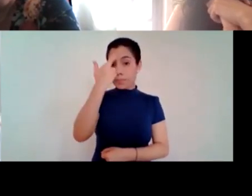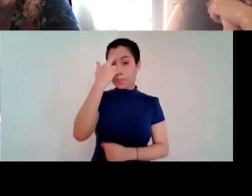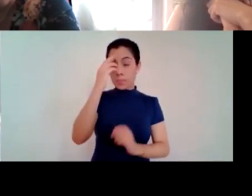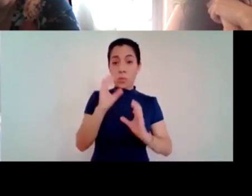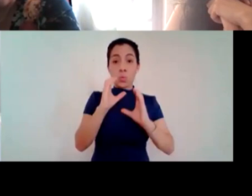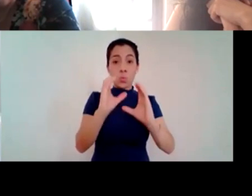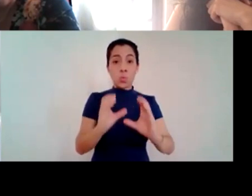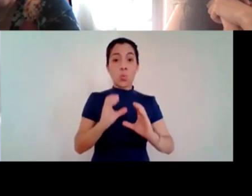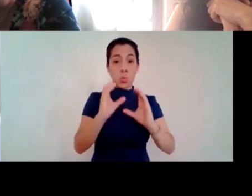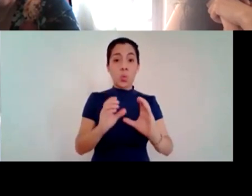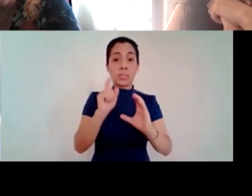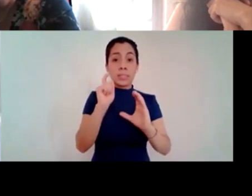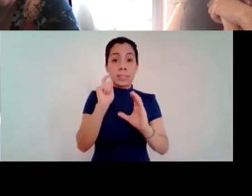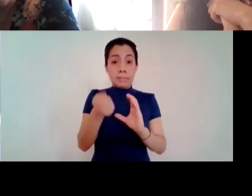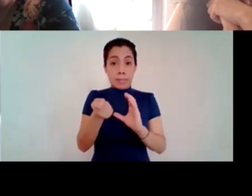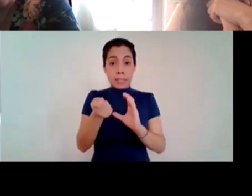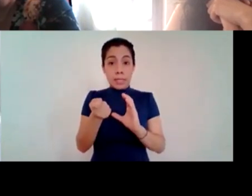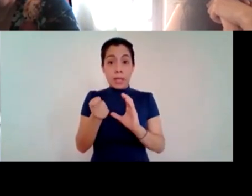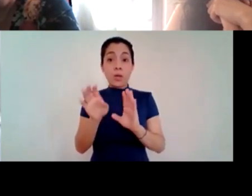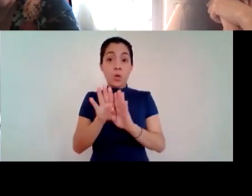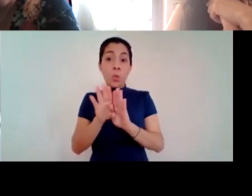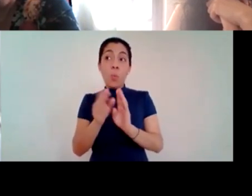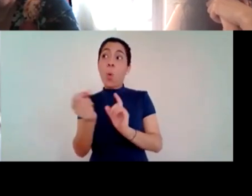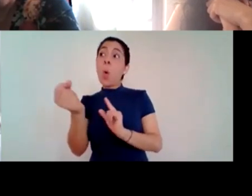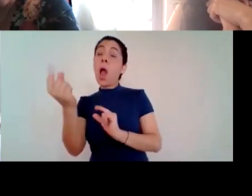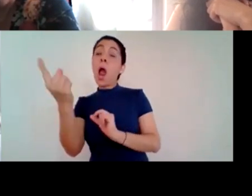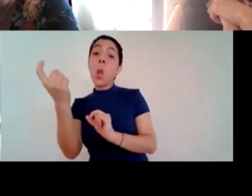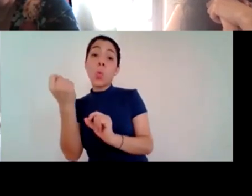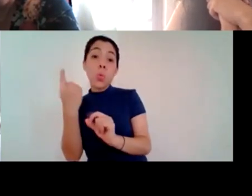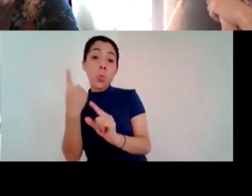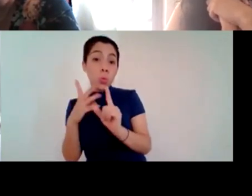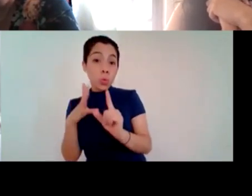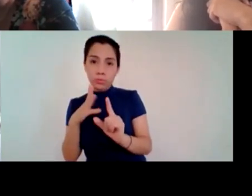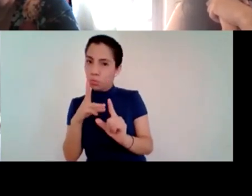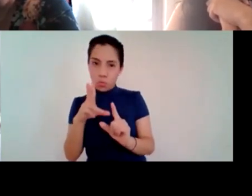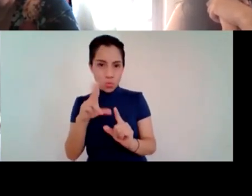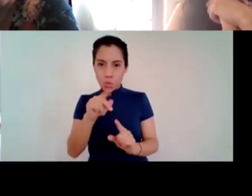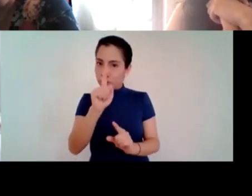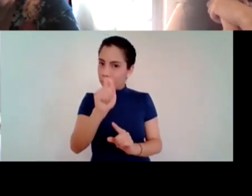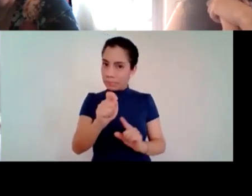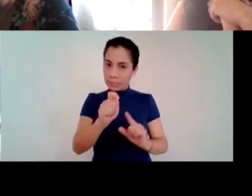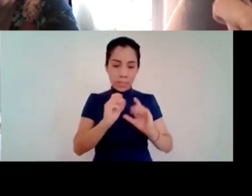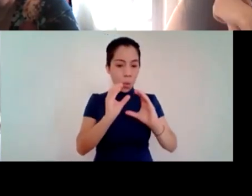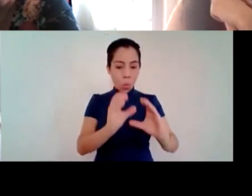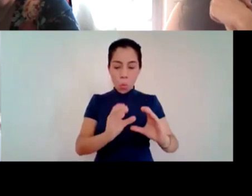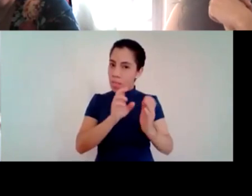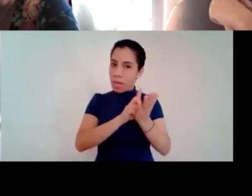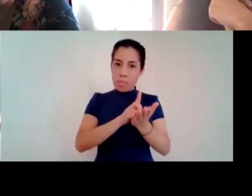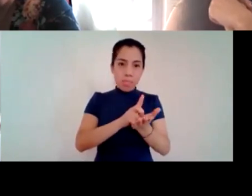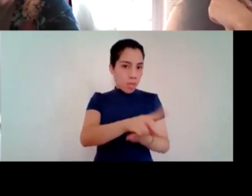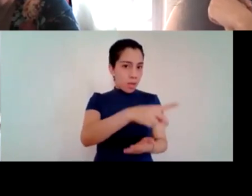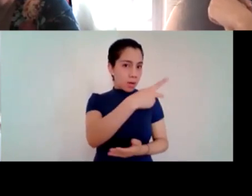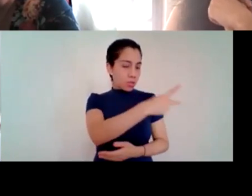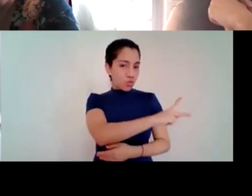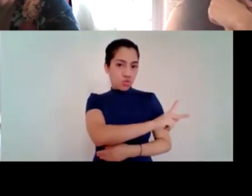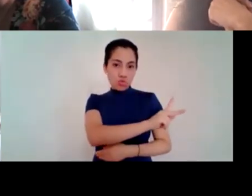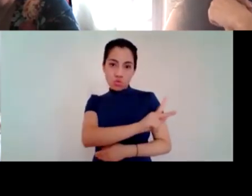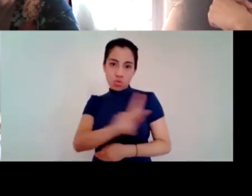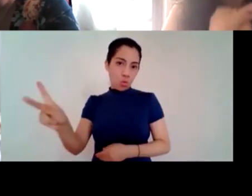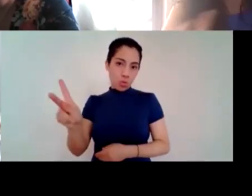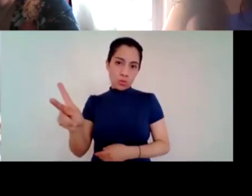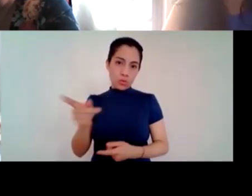un privilegio es un derecho y la felicidad y la libertad también para los niños como sujetos y las niñas gracias